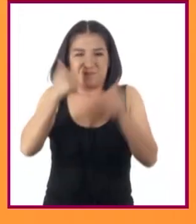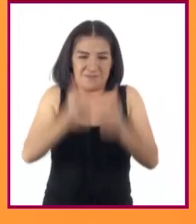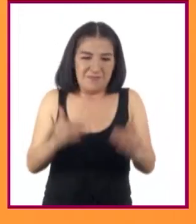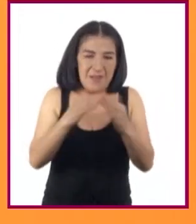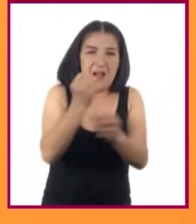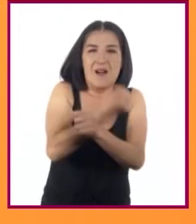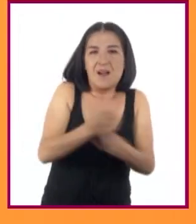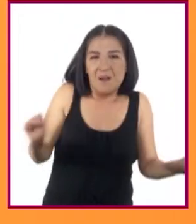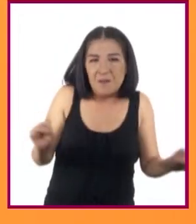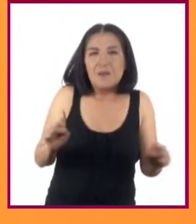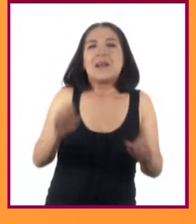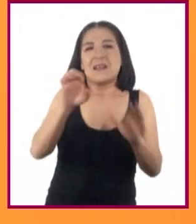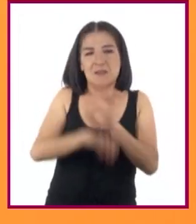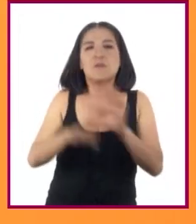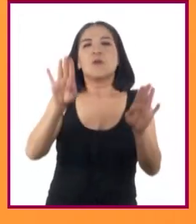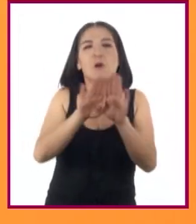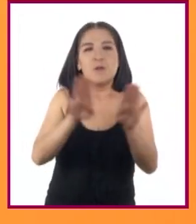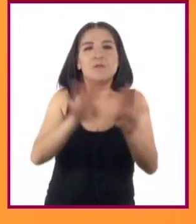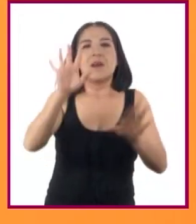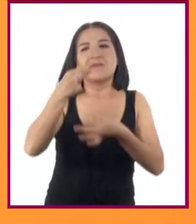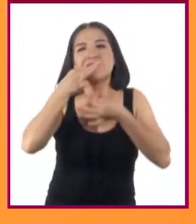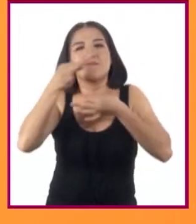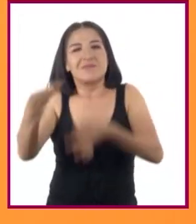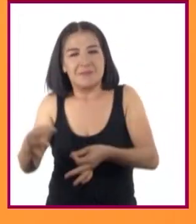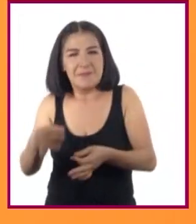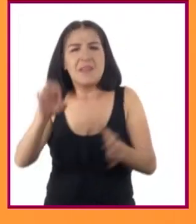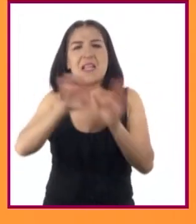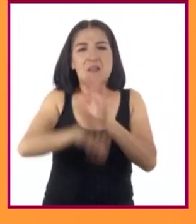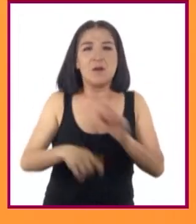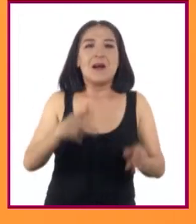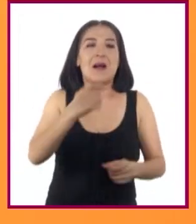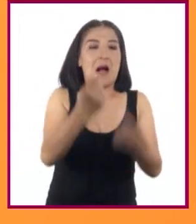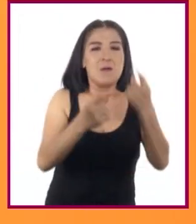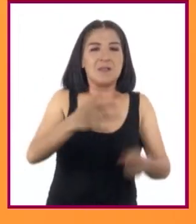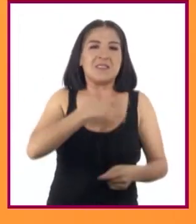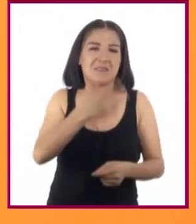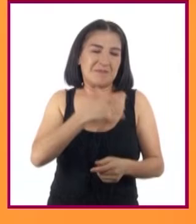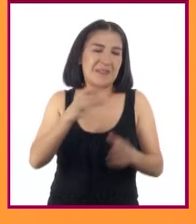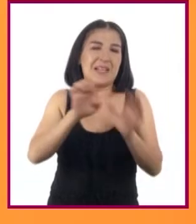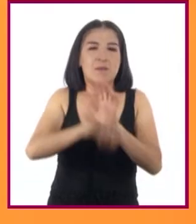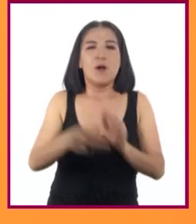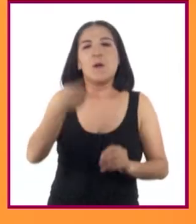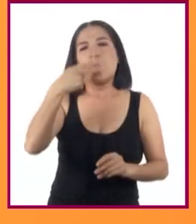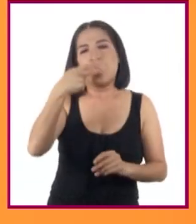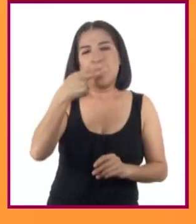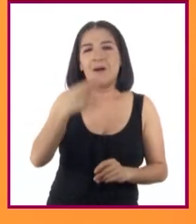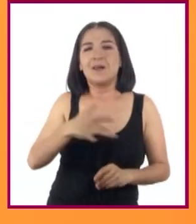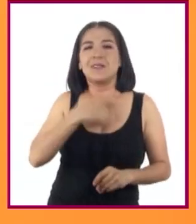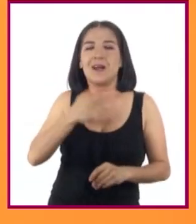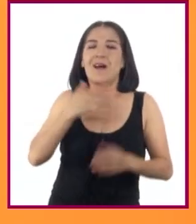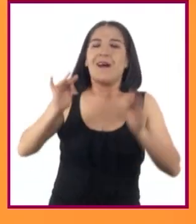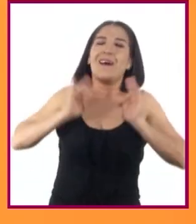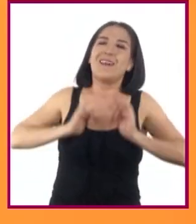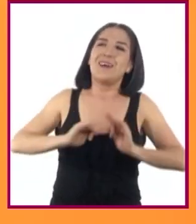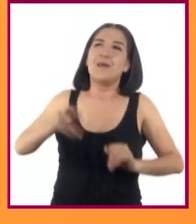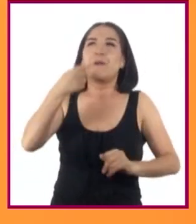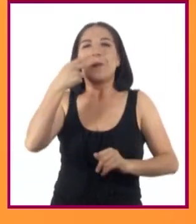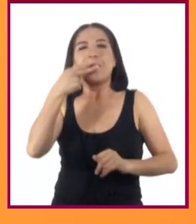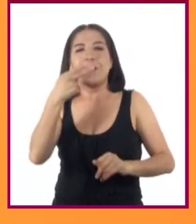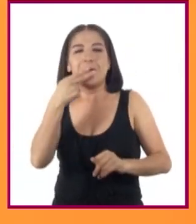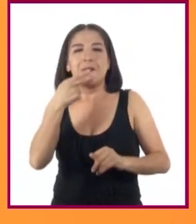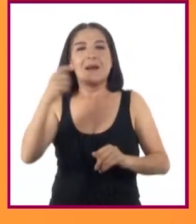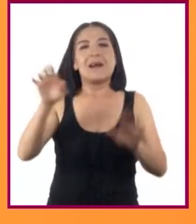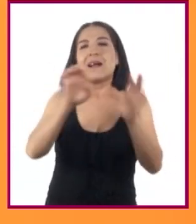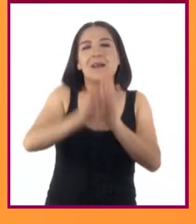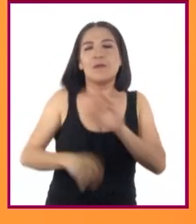situación propicia para generar adicciones. Si alguien siente placer consumiendo tabaco y lo tiene a la mano, es posible